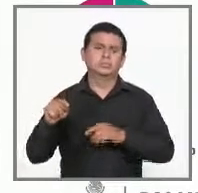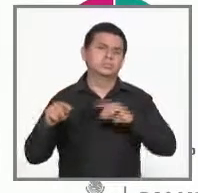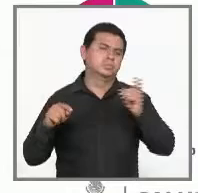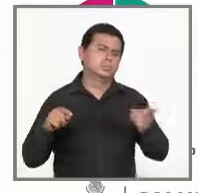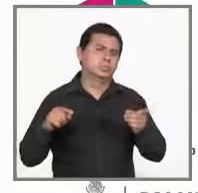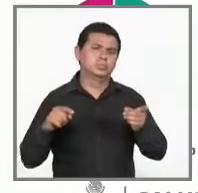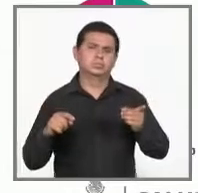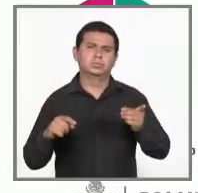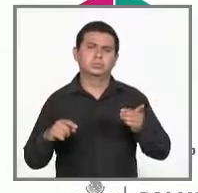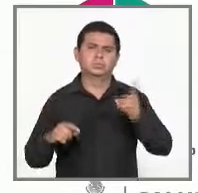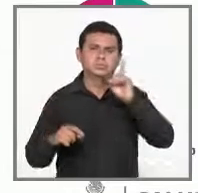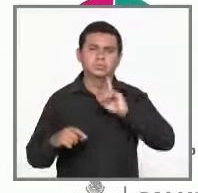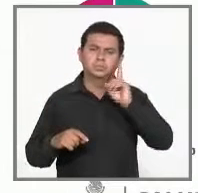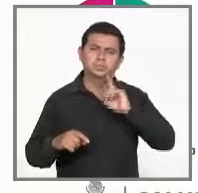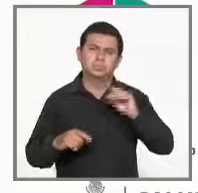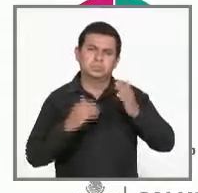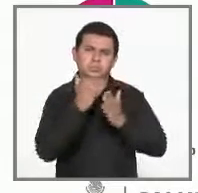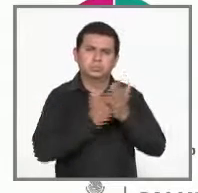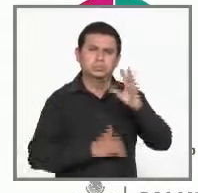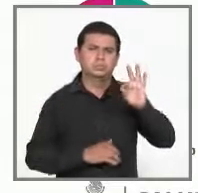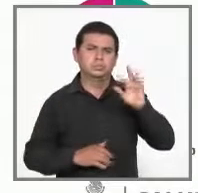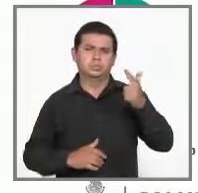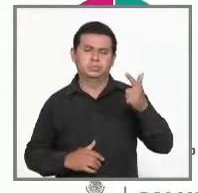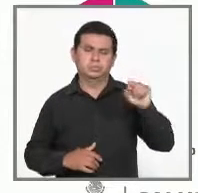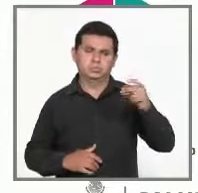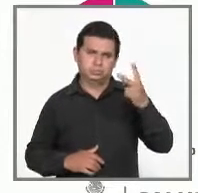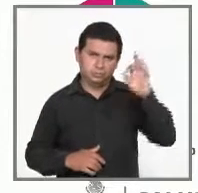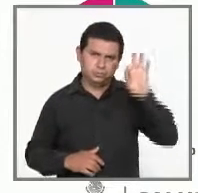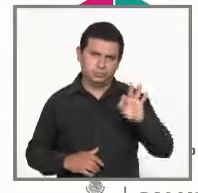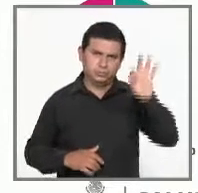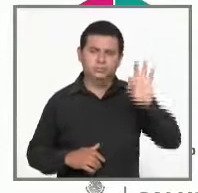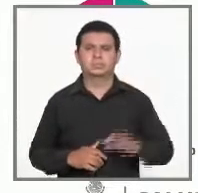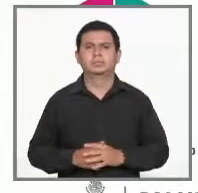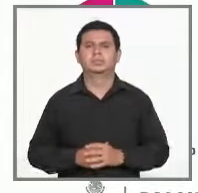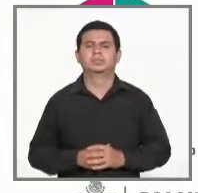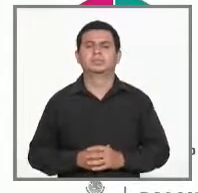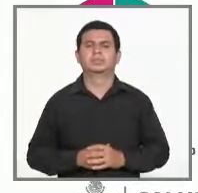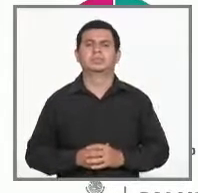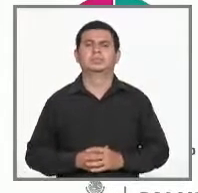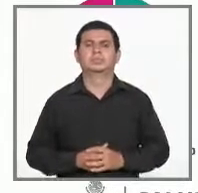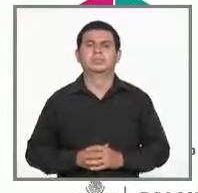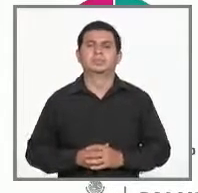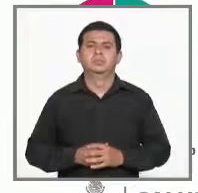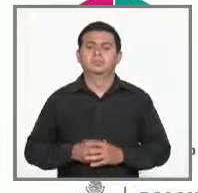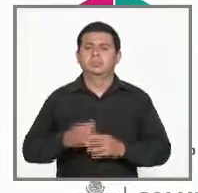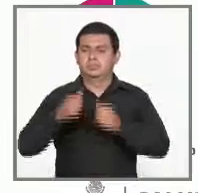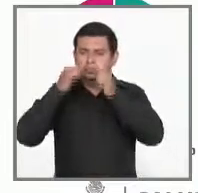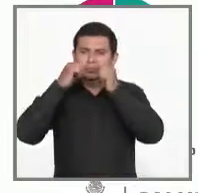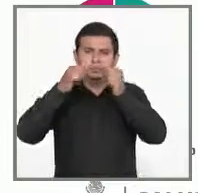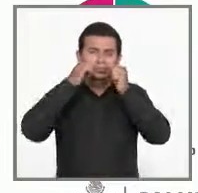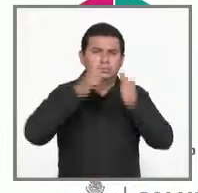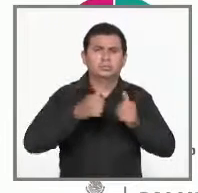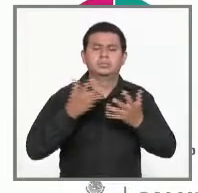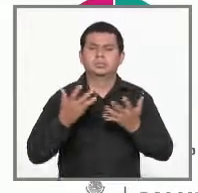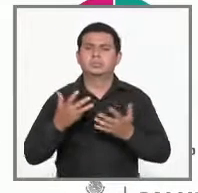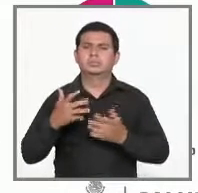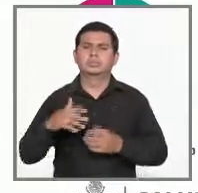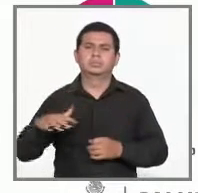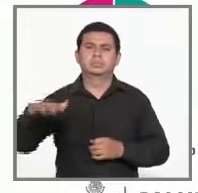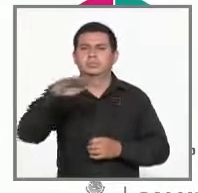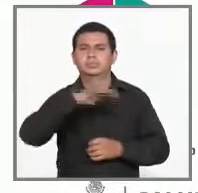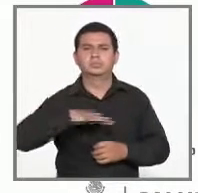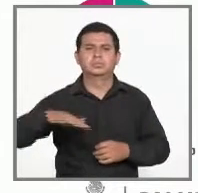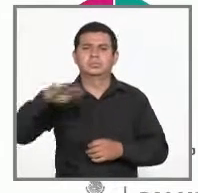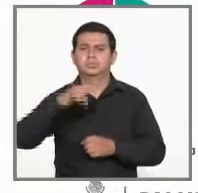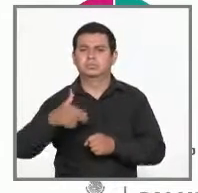rango de femenil con 47 puntos 2 por ciento por tipos de atención tenemos que son